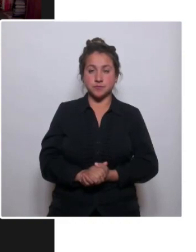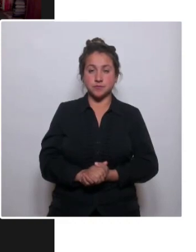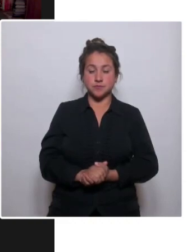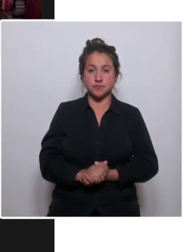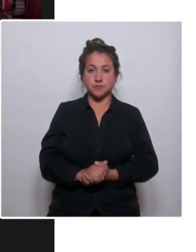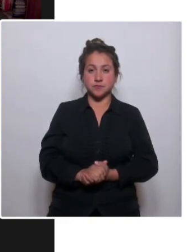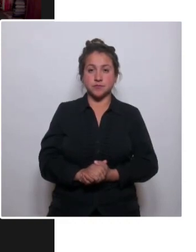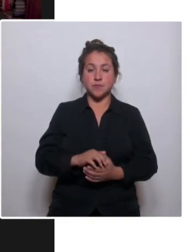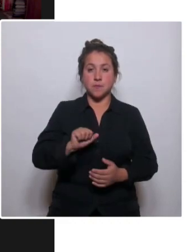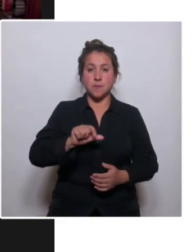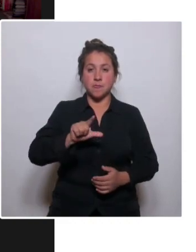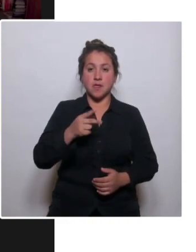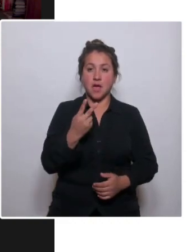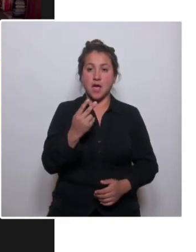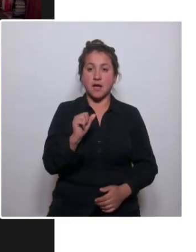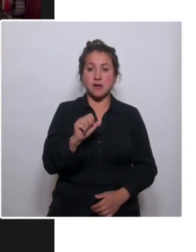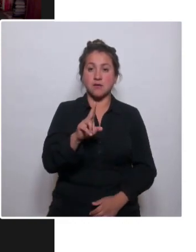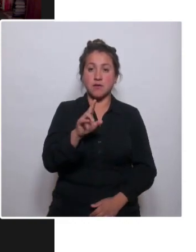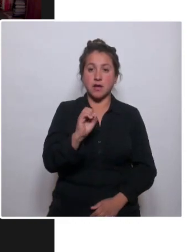Convencional Álvaro Jofré.